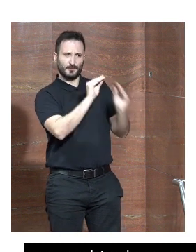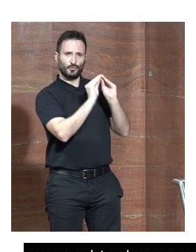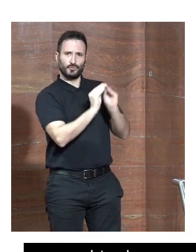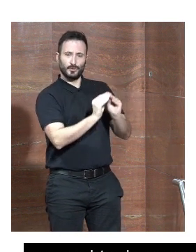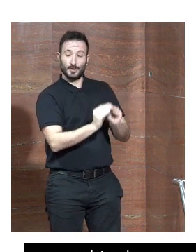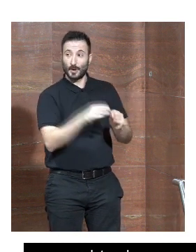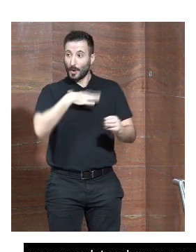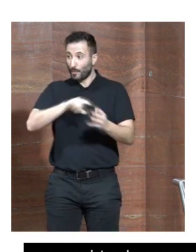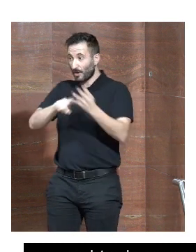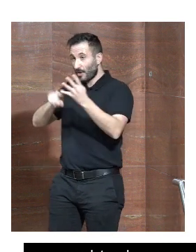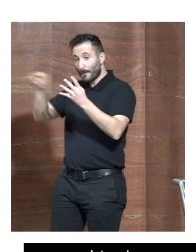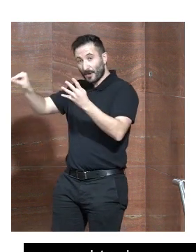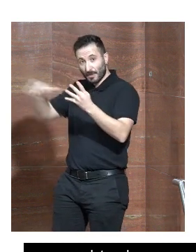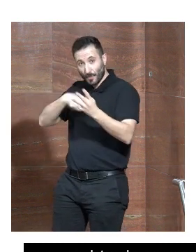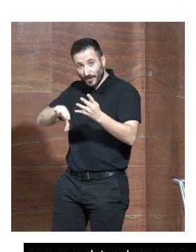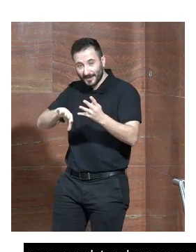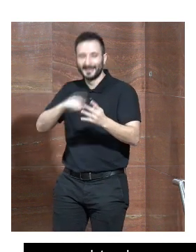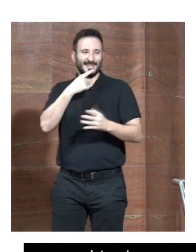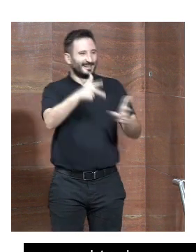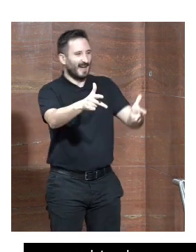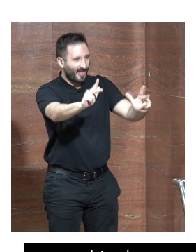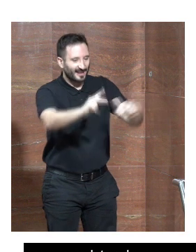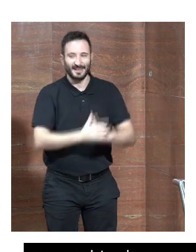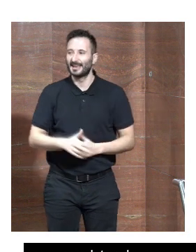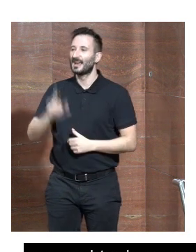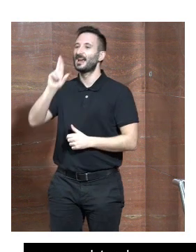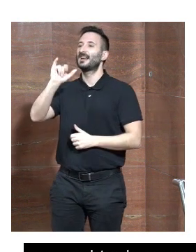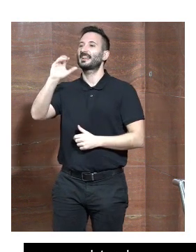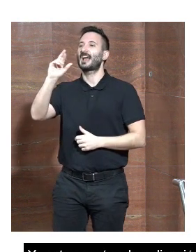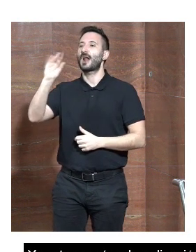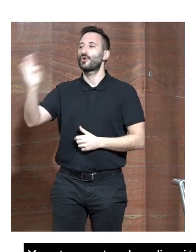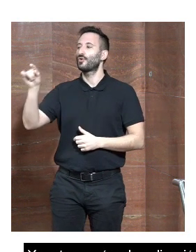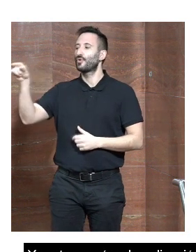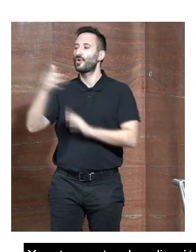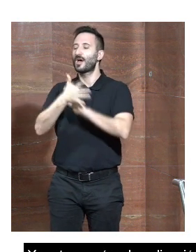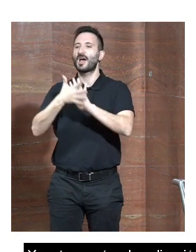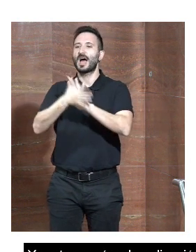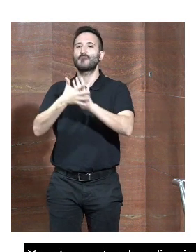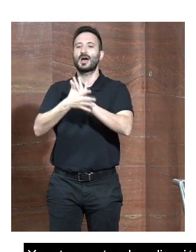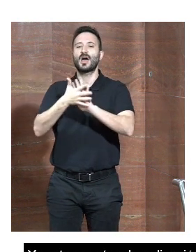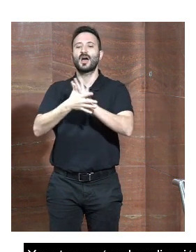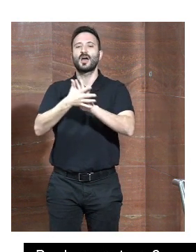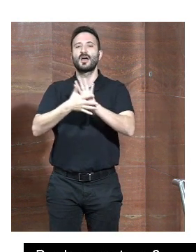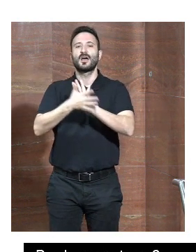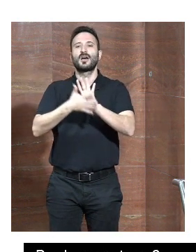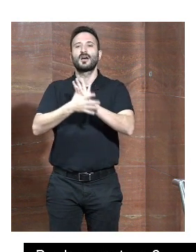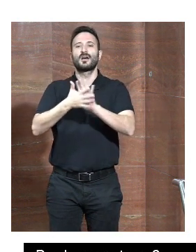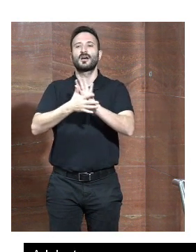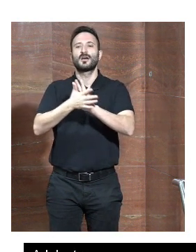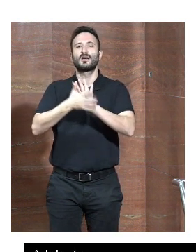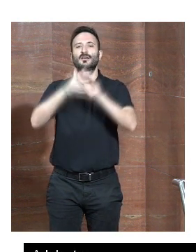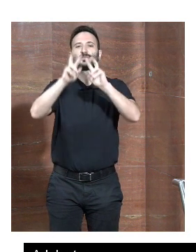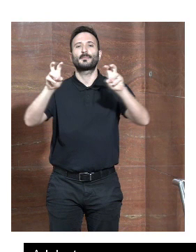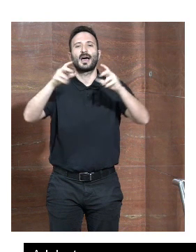¿Puedo preguntar ya? Adelante, Ricardo, hablas de la acumulación